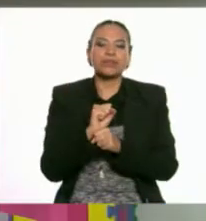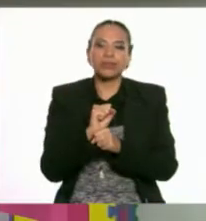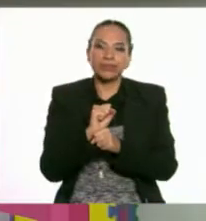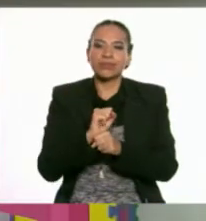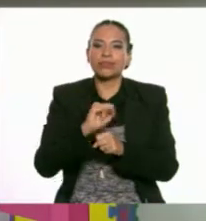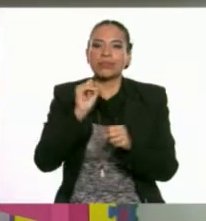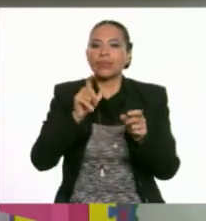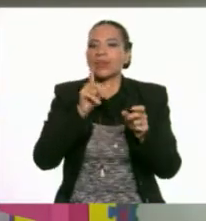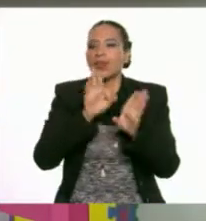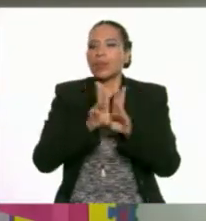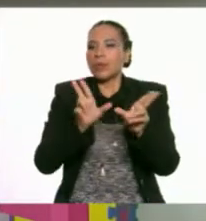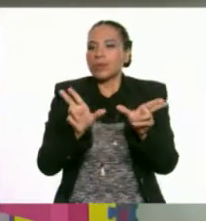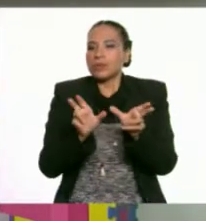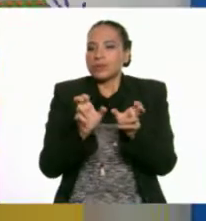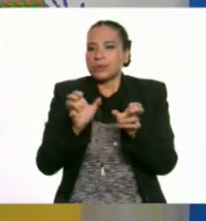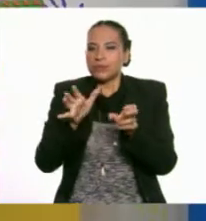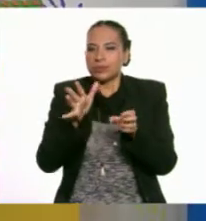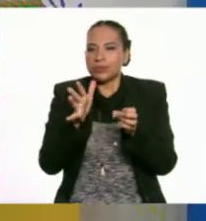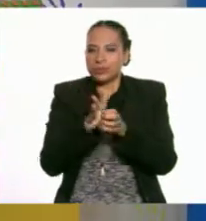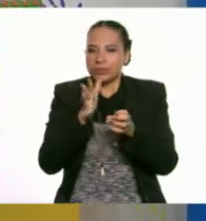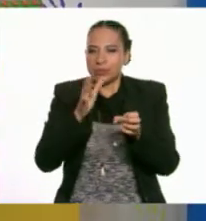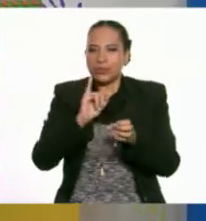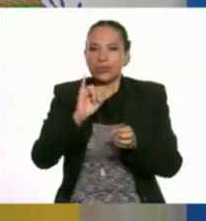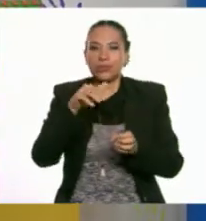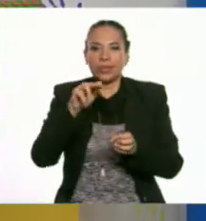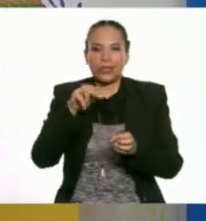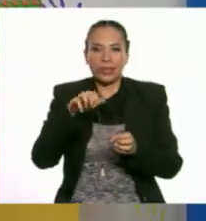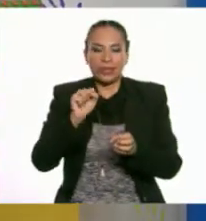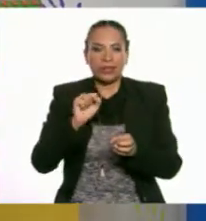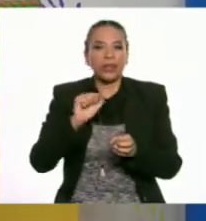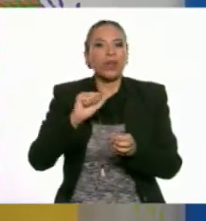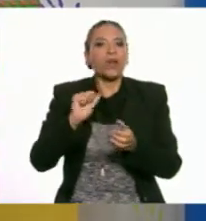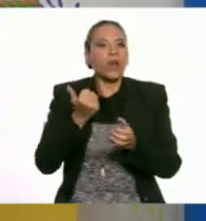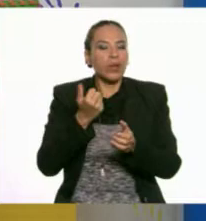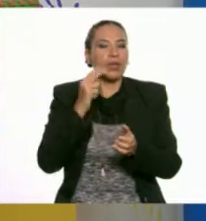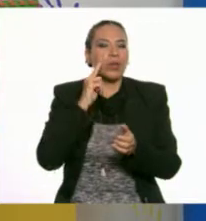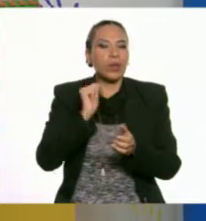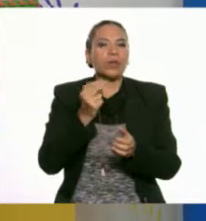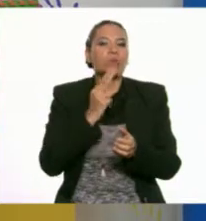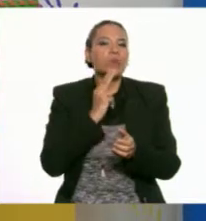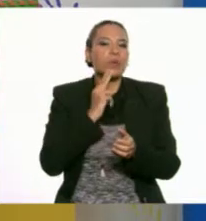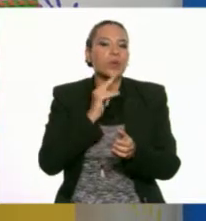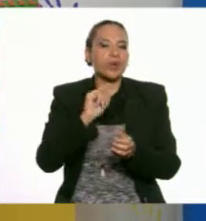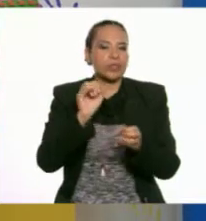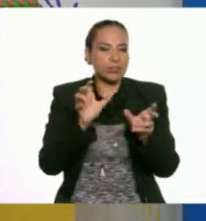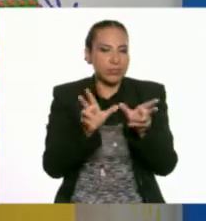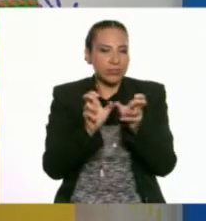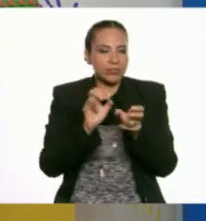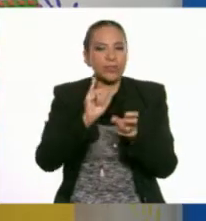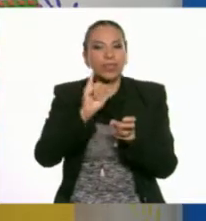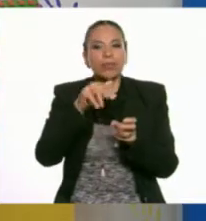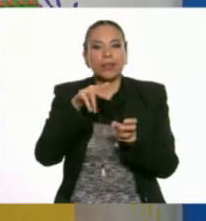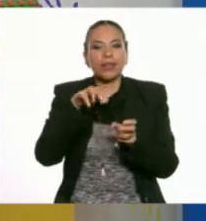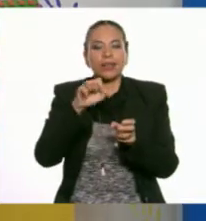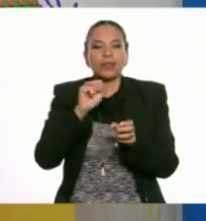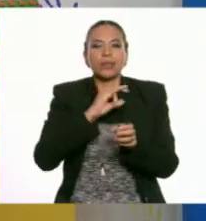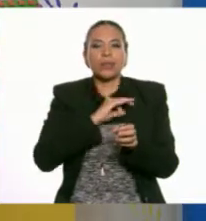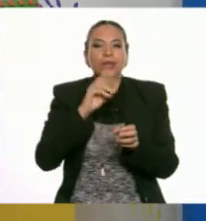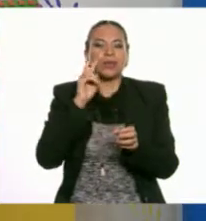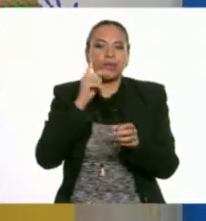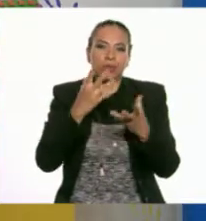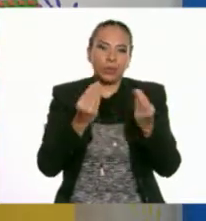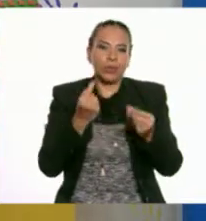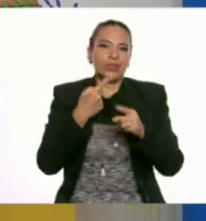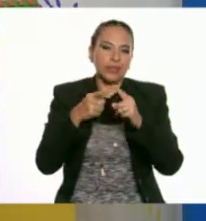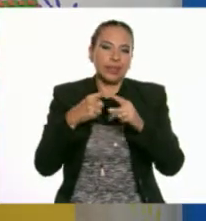sobre los imanes. Sobre los imanes, pero vamos a ver otro uso de los imanes. Como te mencionaba, todavía podíamos ver